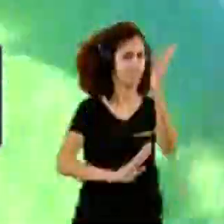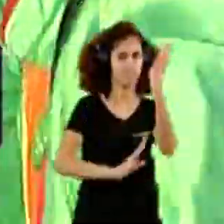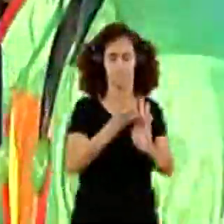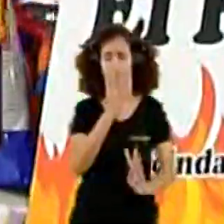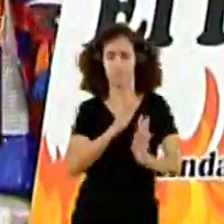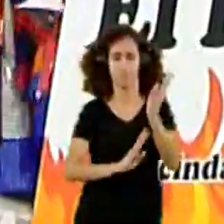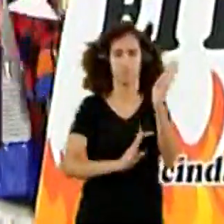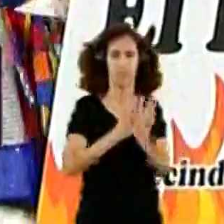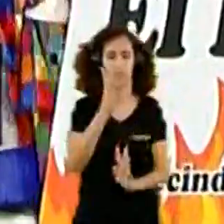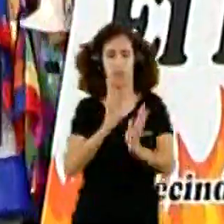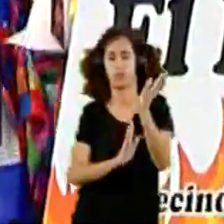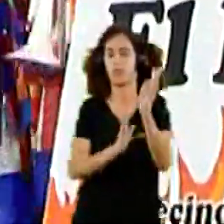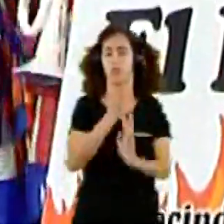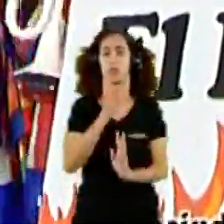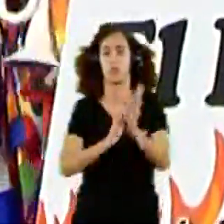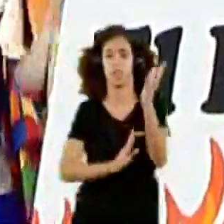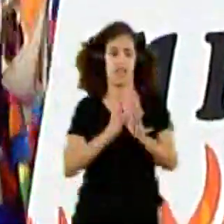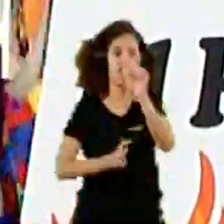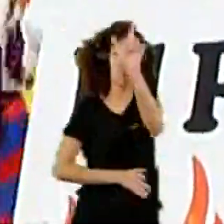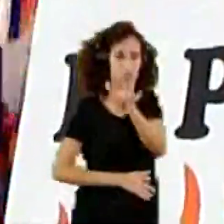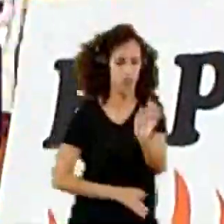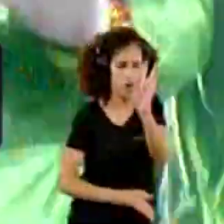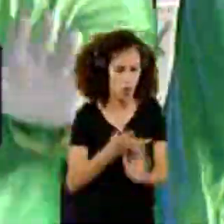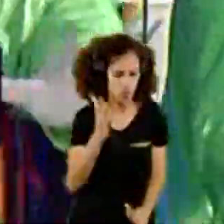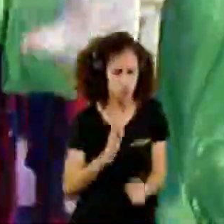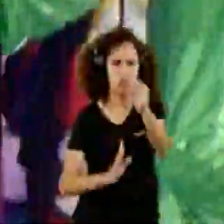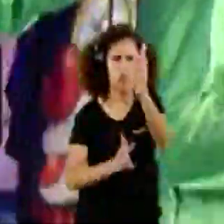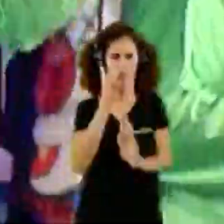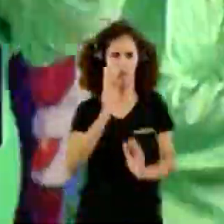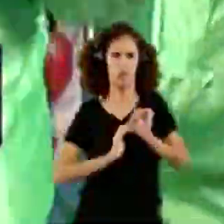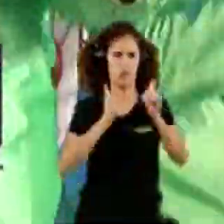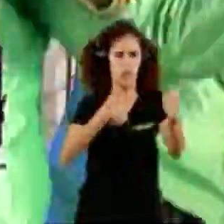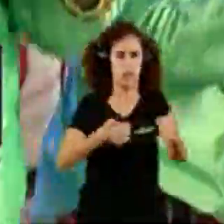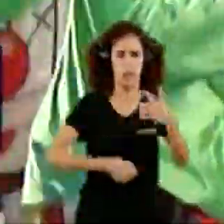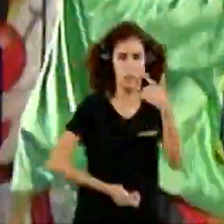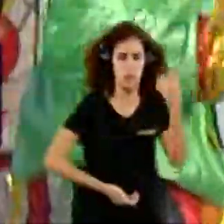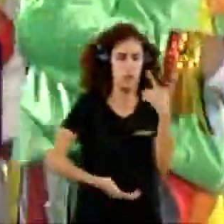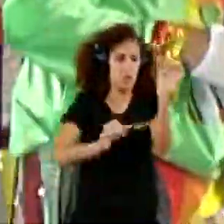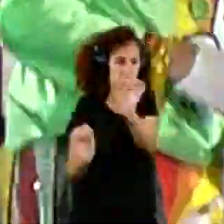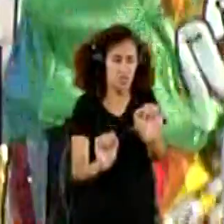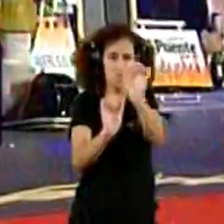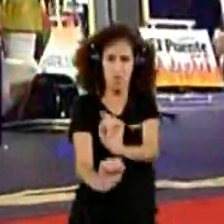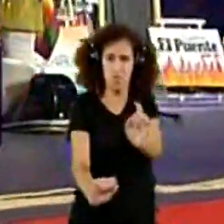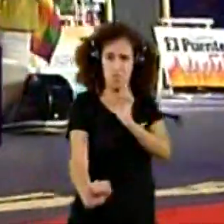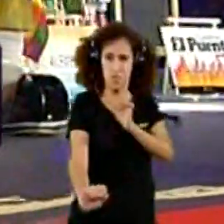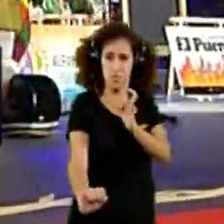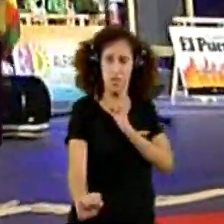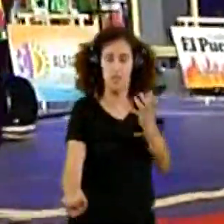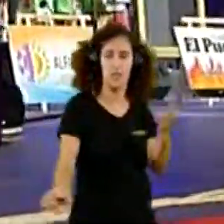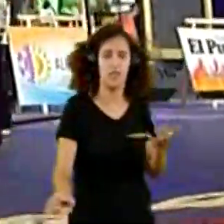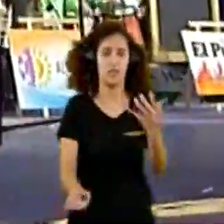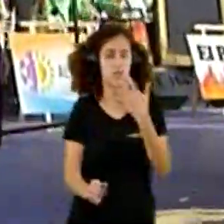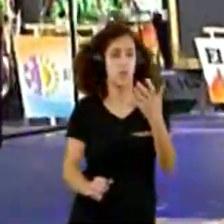fuego. Y que defiende al que provocó el incendio, pues mira tú por dónde voy a protegerlo. Si una lanza